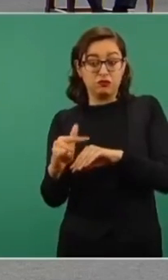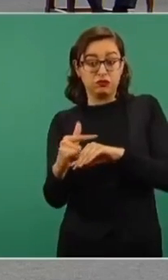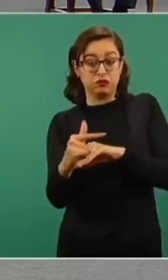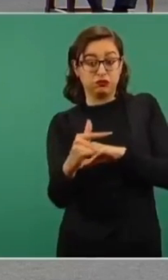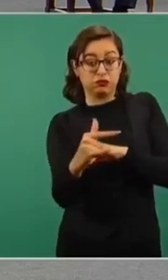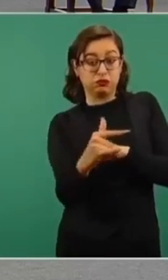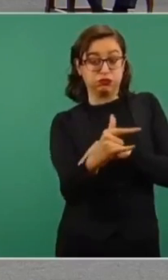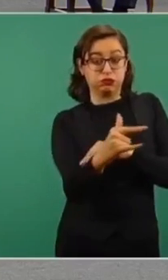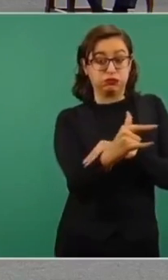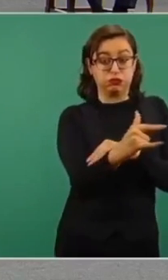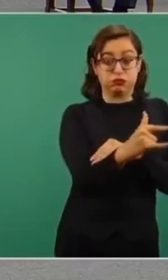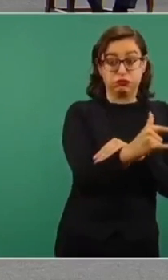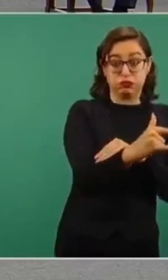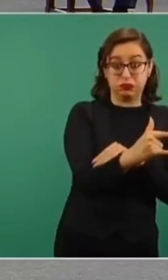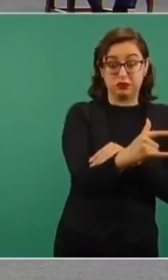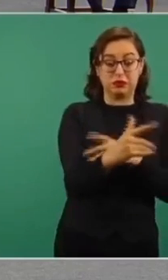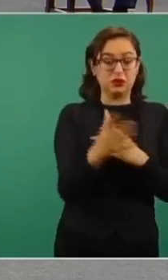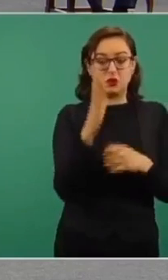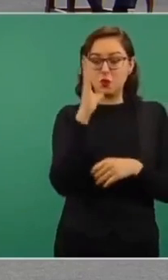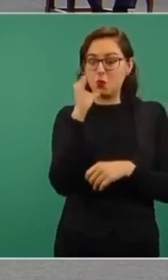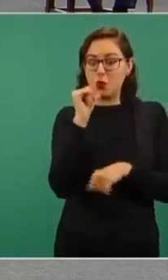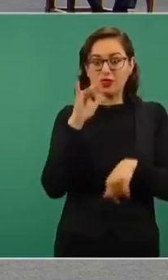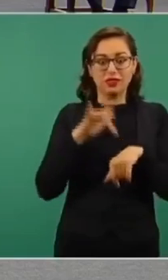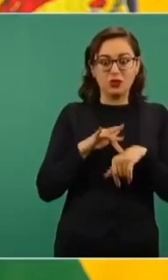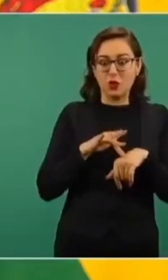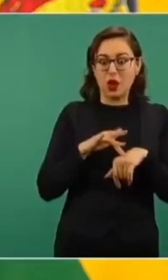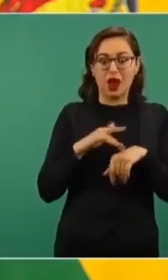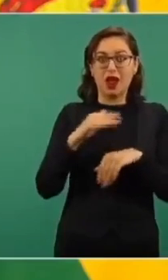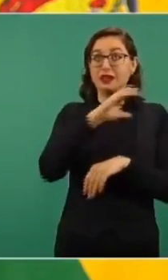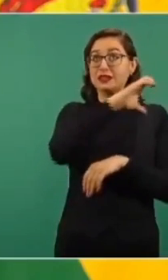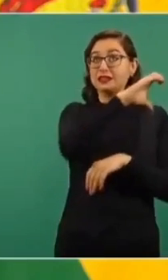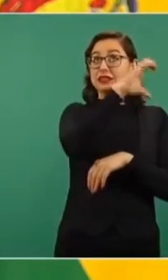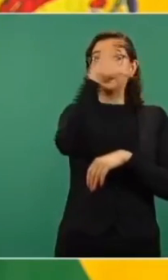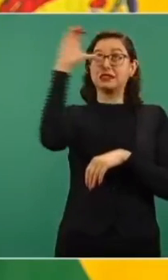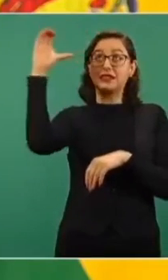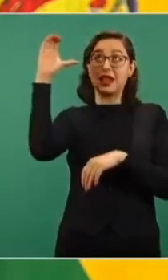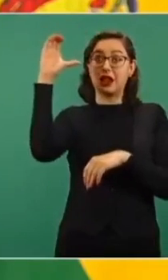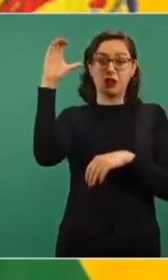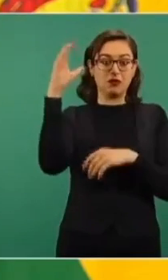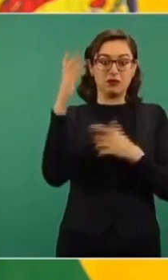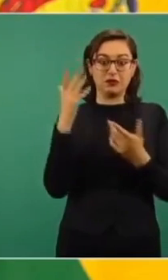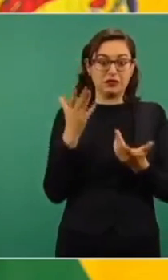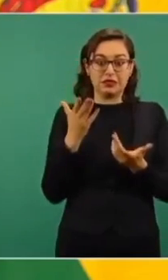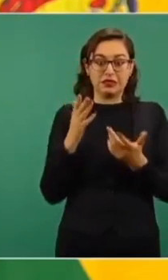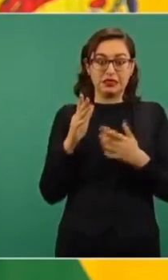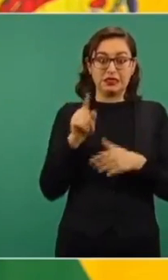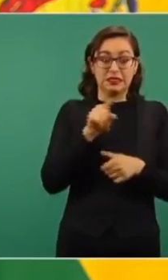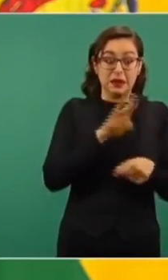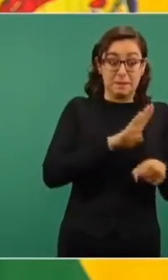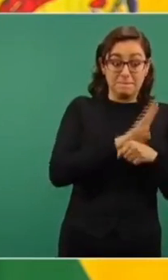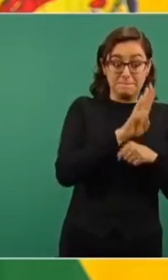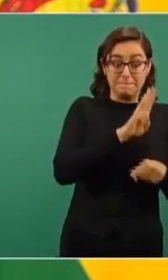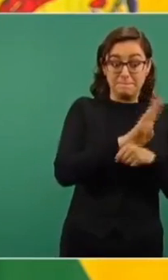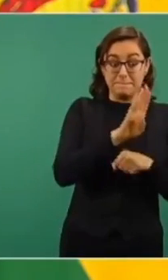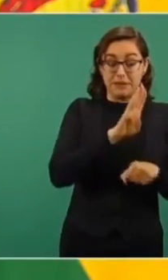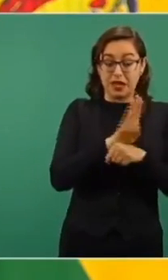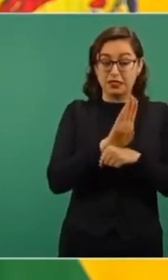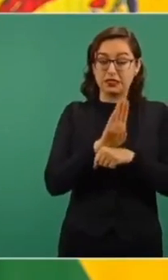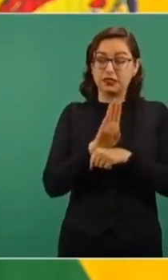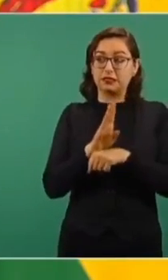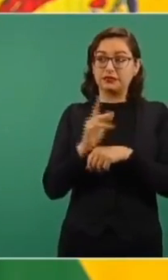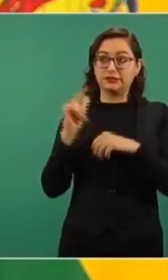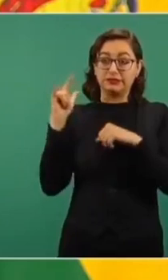nos dio permiso de entrar a su espacio aéreo, porque es muy difícil de ser tan exactos y no queríamos crear un